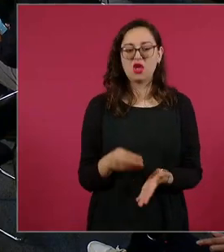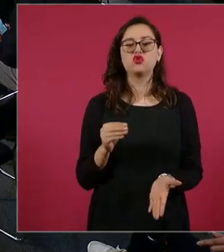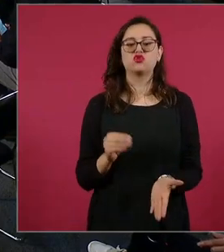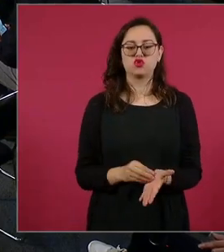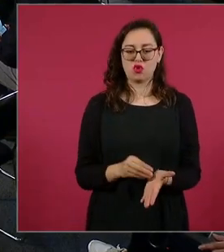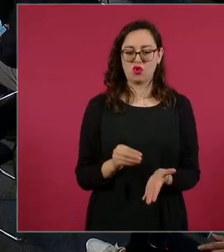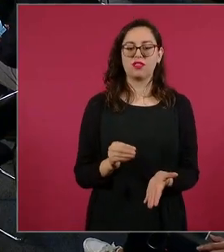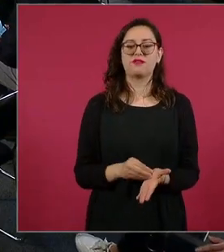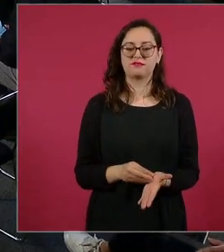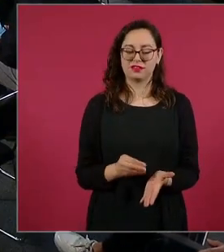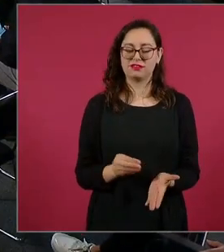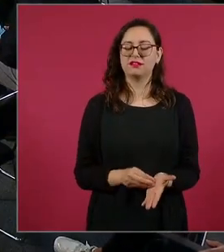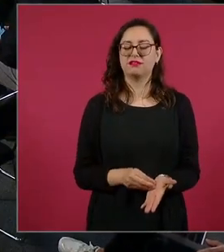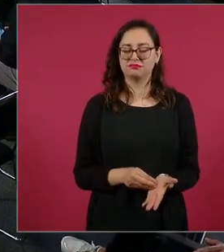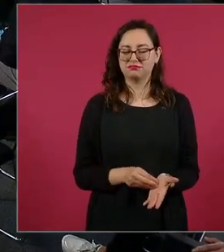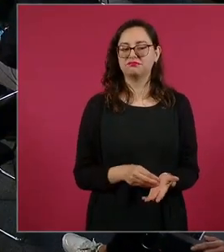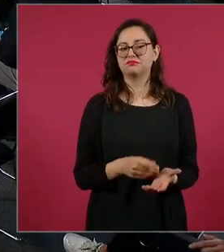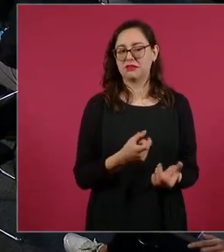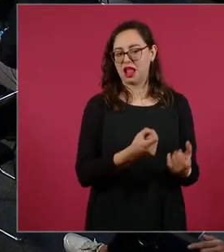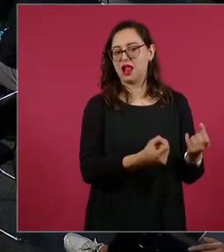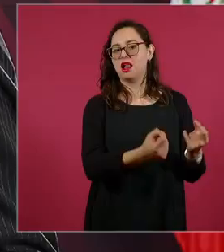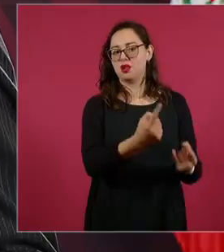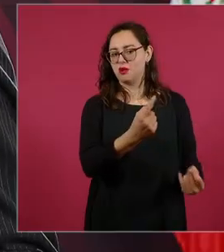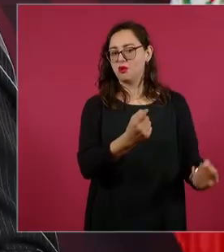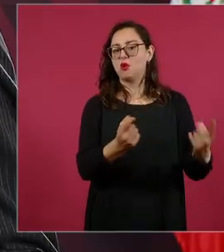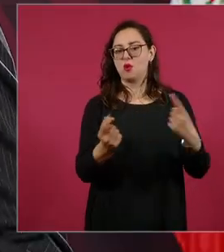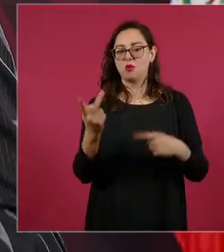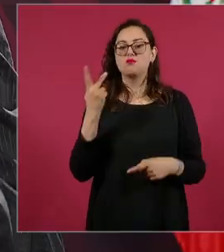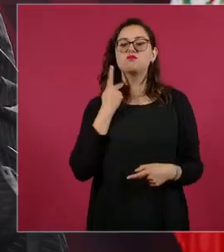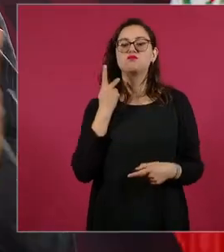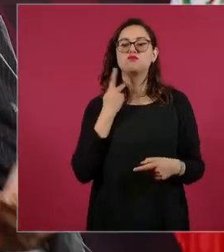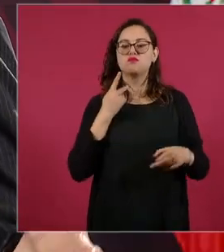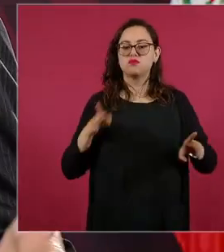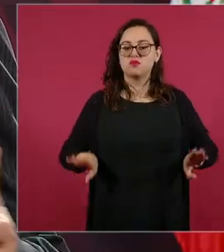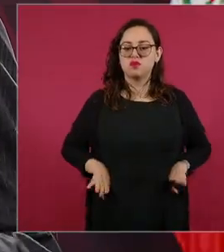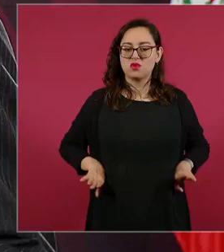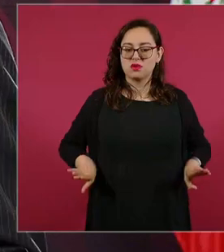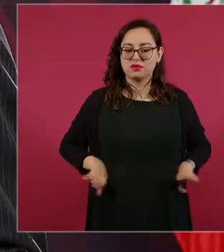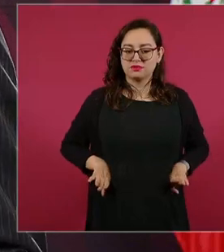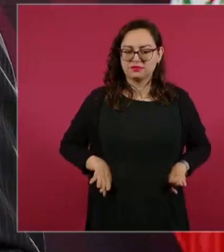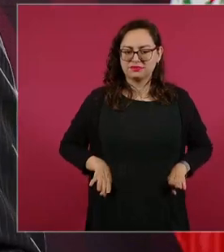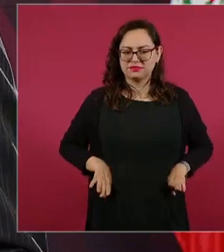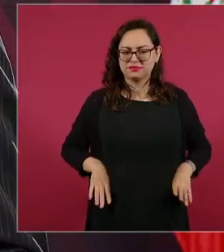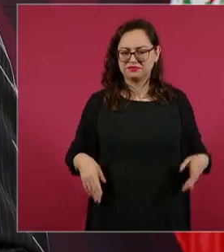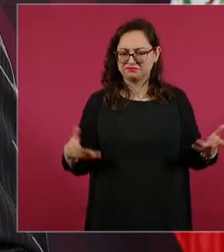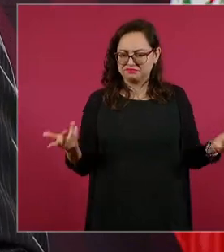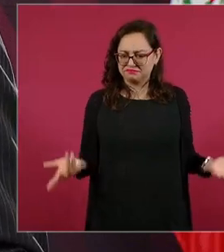con esas prácticas entonces ¿por qué no elige el pueblo?